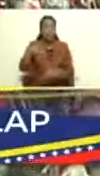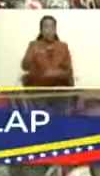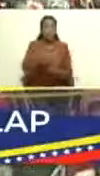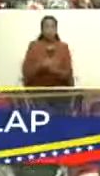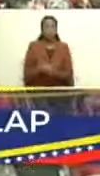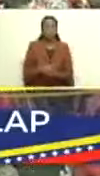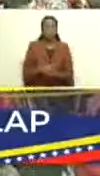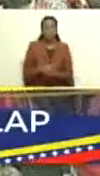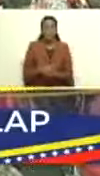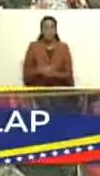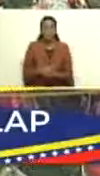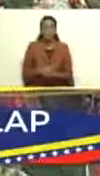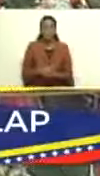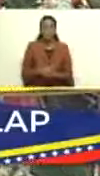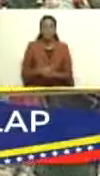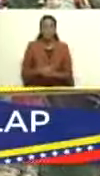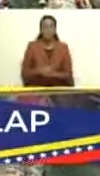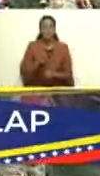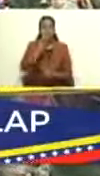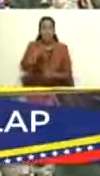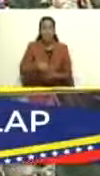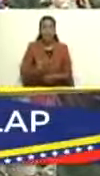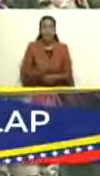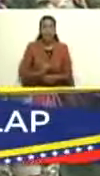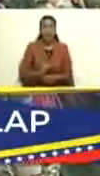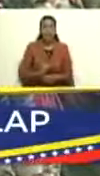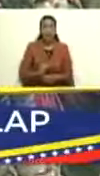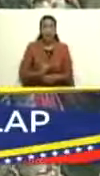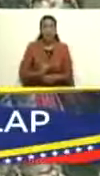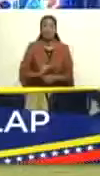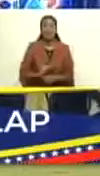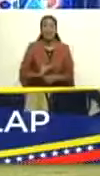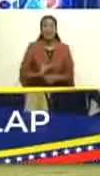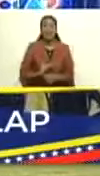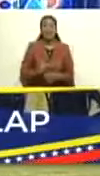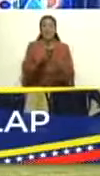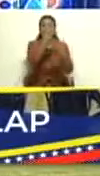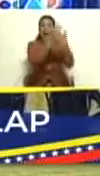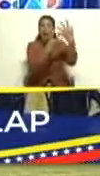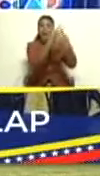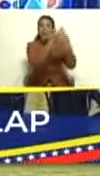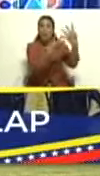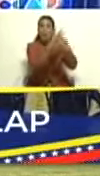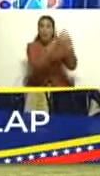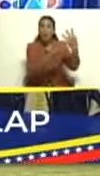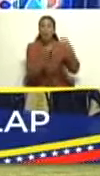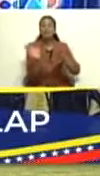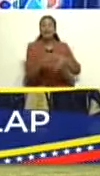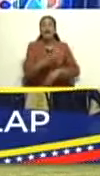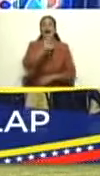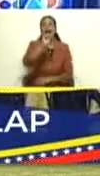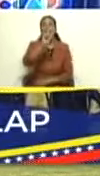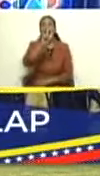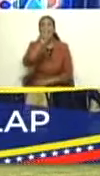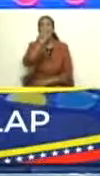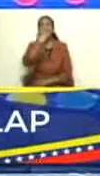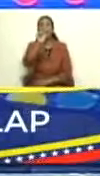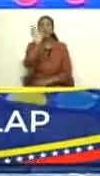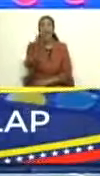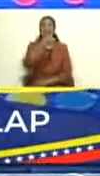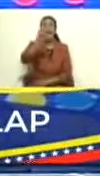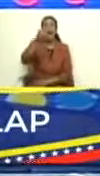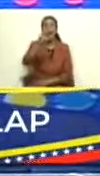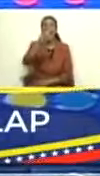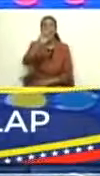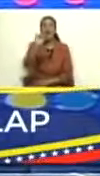Saludo a los alcaldes de Calabozo, Altagracia de Orituco, Las